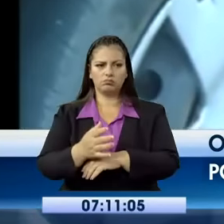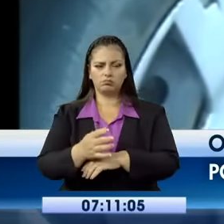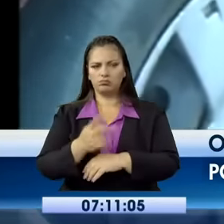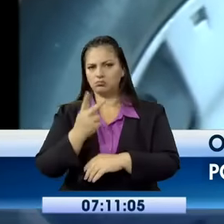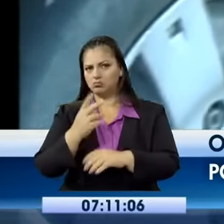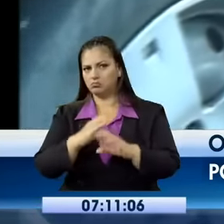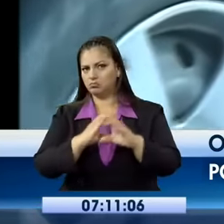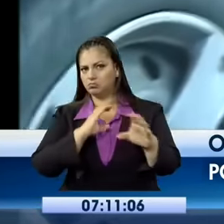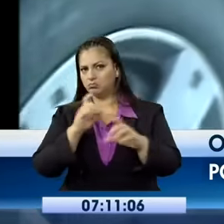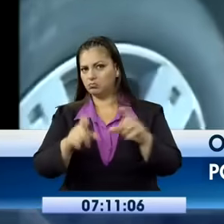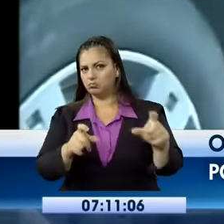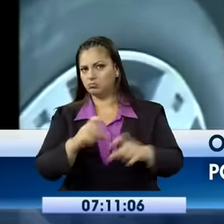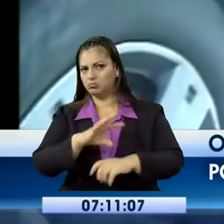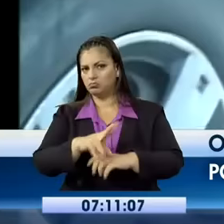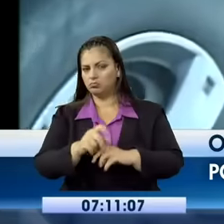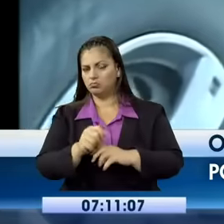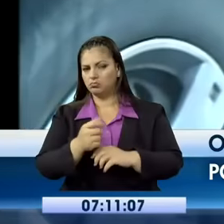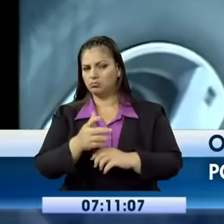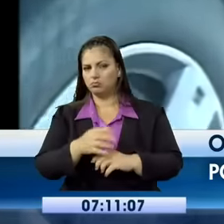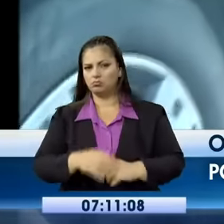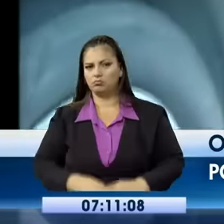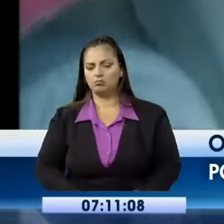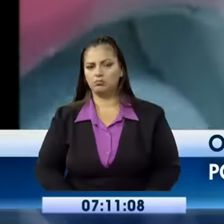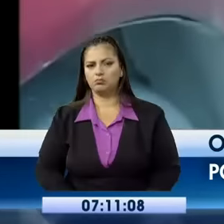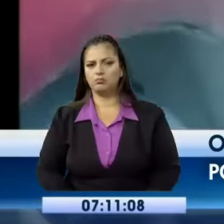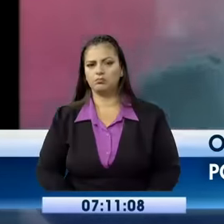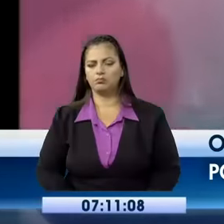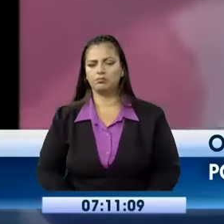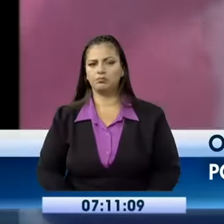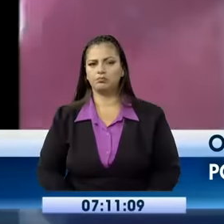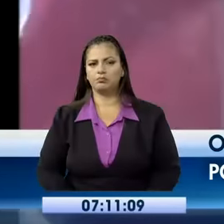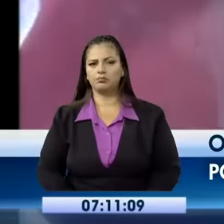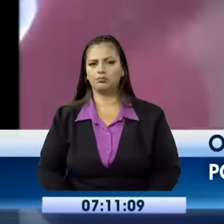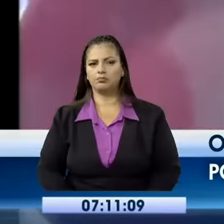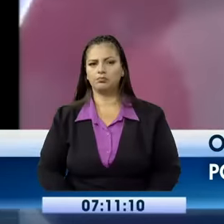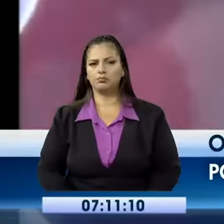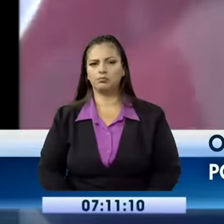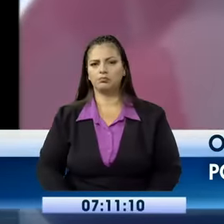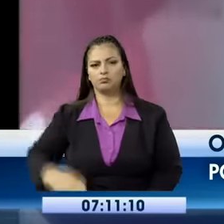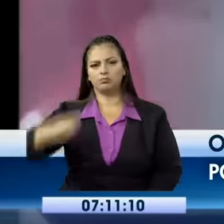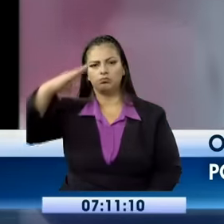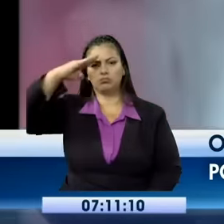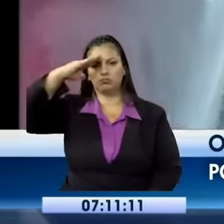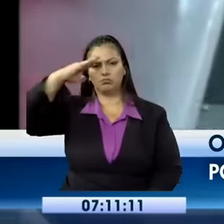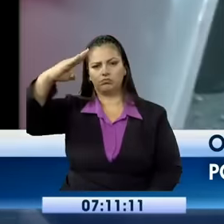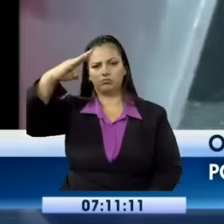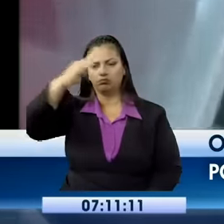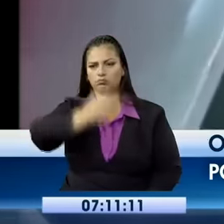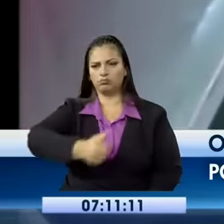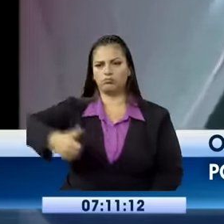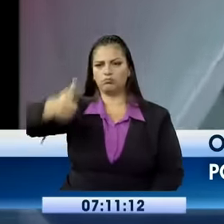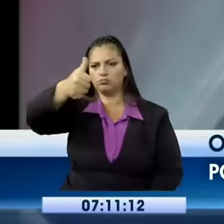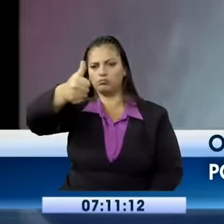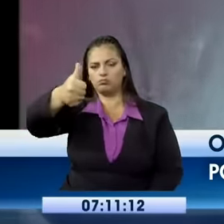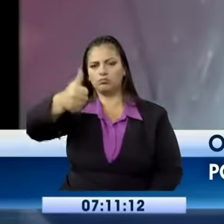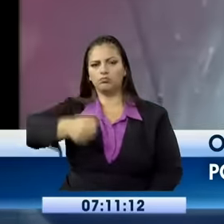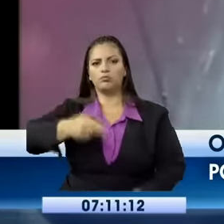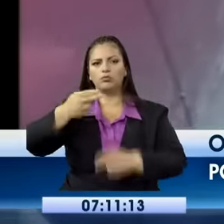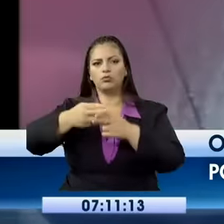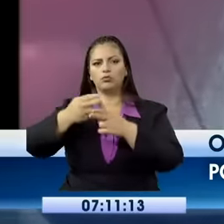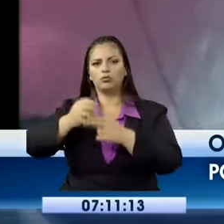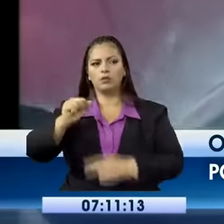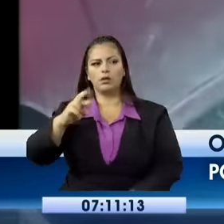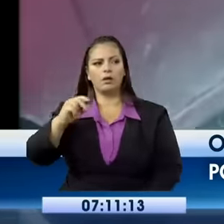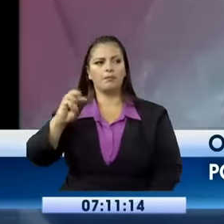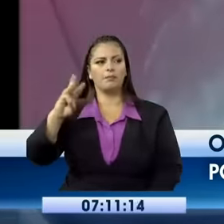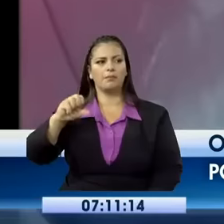dialogar brevemente con el teniente de fragata Armando Morán muy buenos días Muy